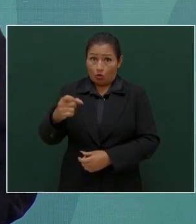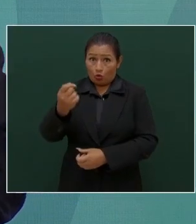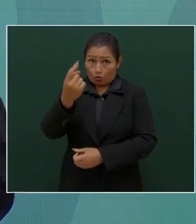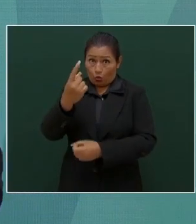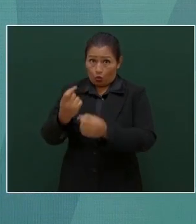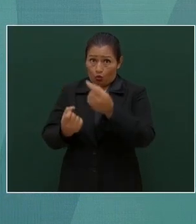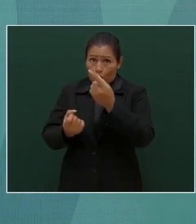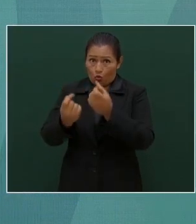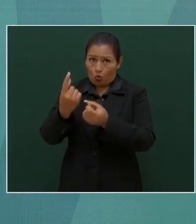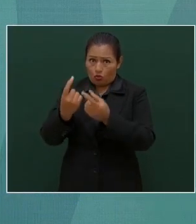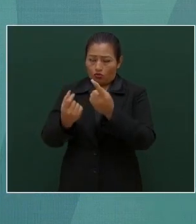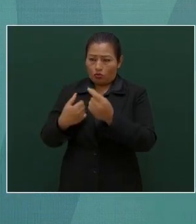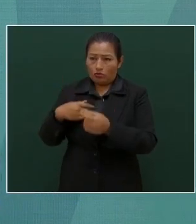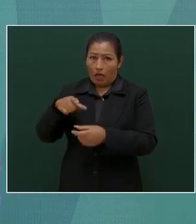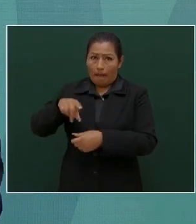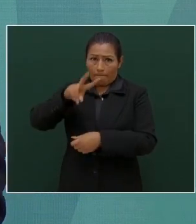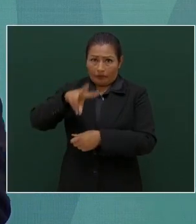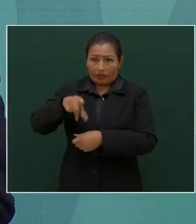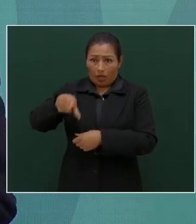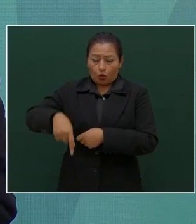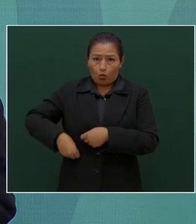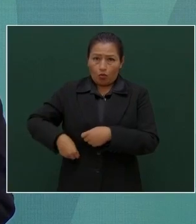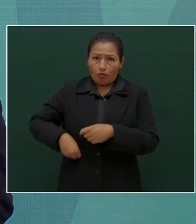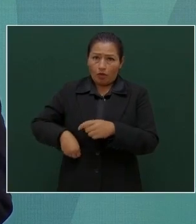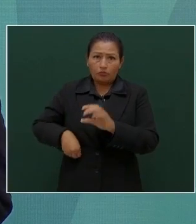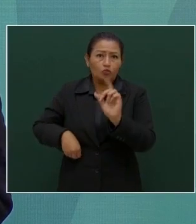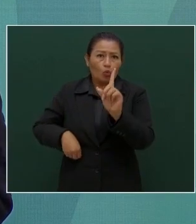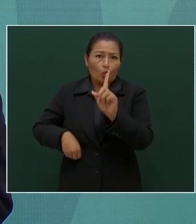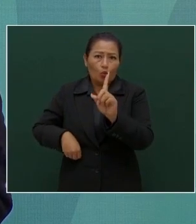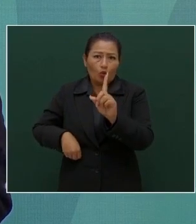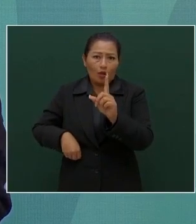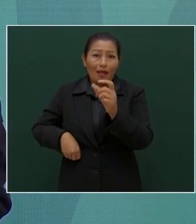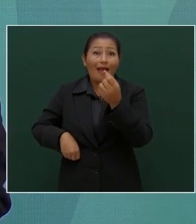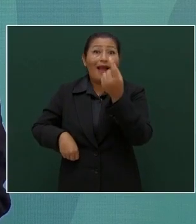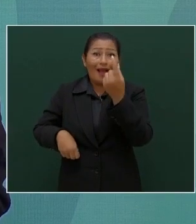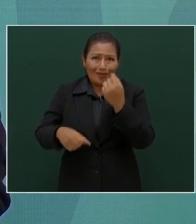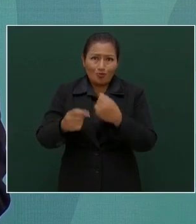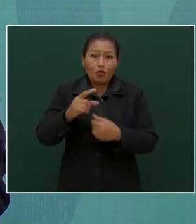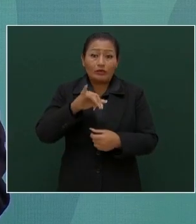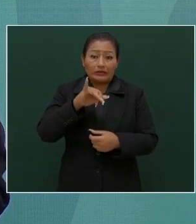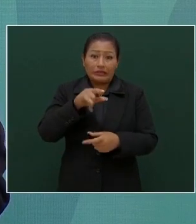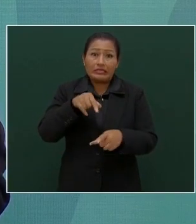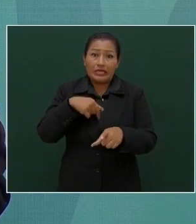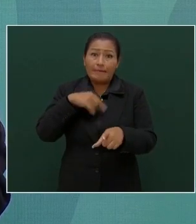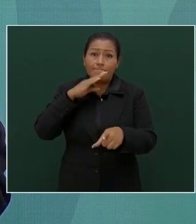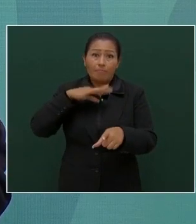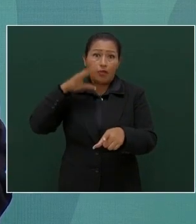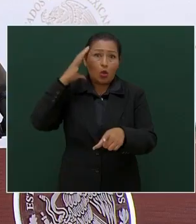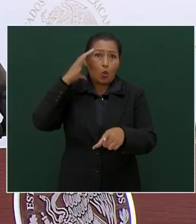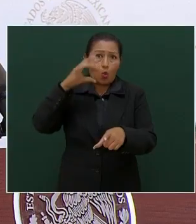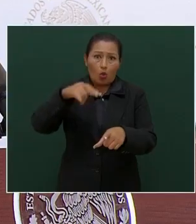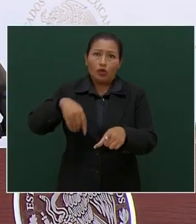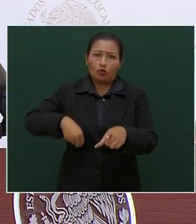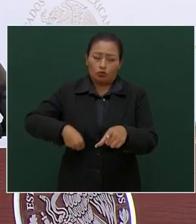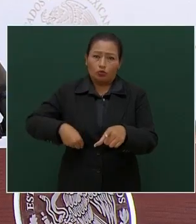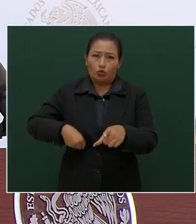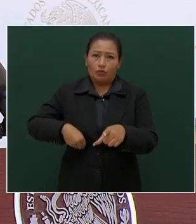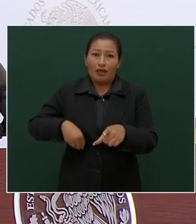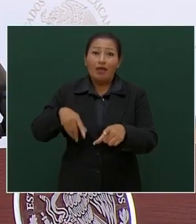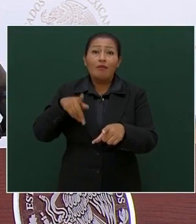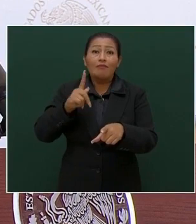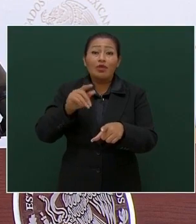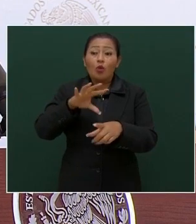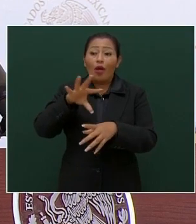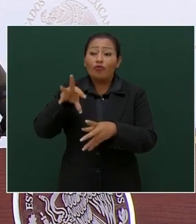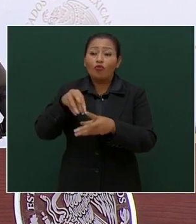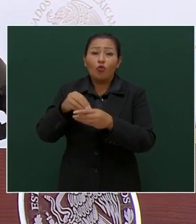que no tenían responsabilidad, pero otros sí, que habían participado. Y los liberan